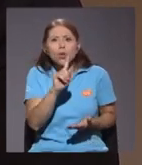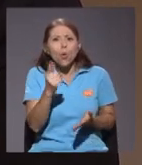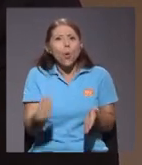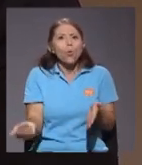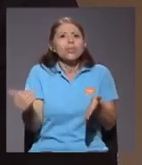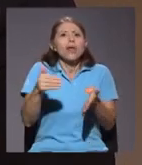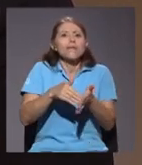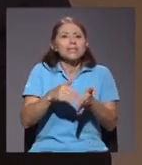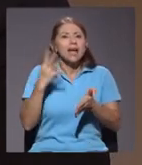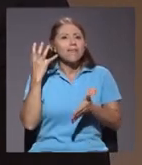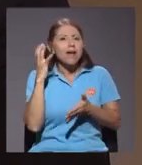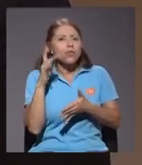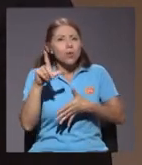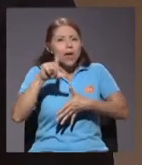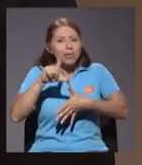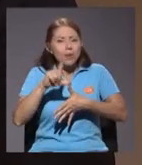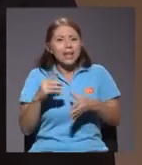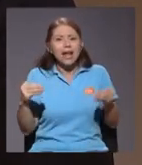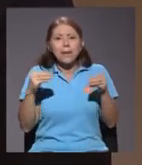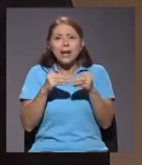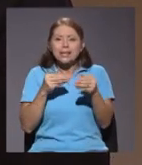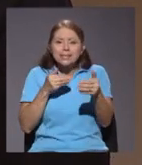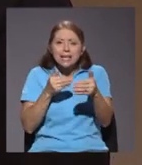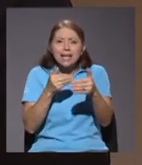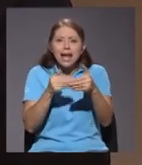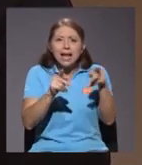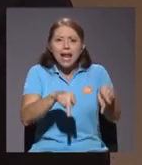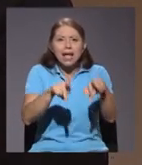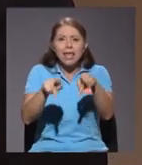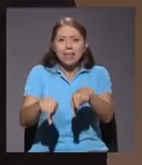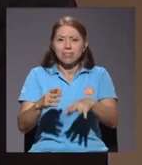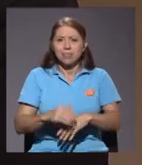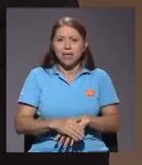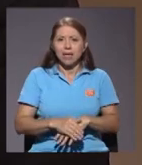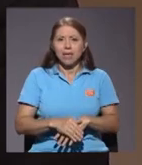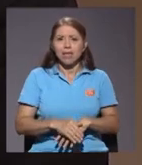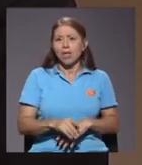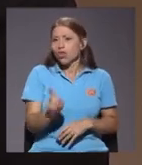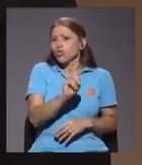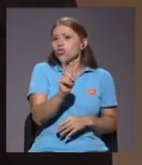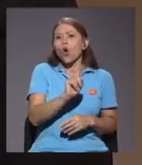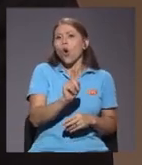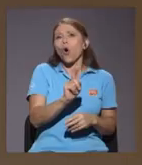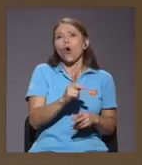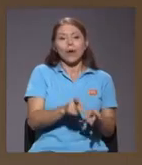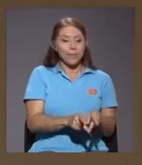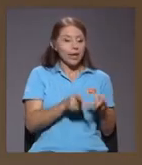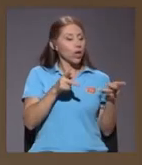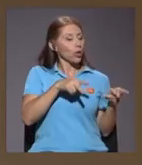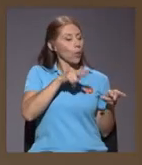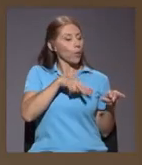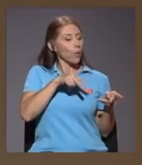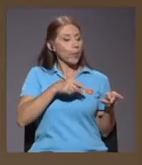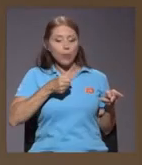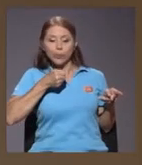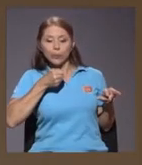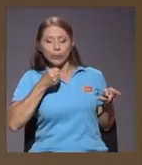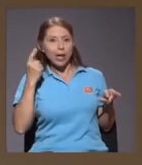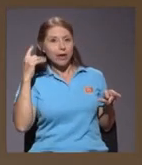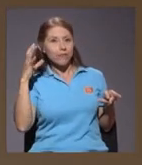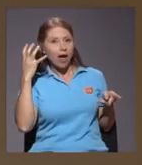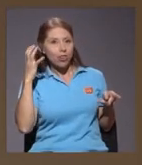radio latinoamericana que es más cercana a la gente y dejamos de presumir de leer el periódico en radio y al principio